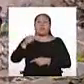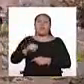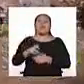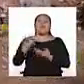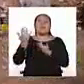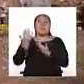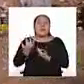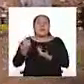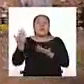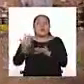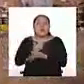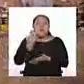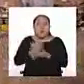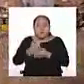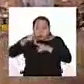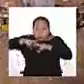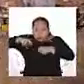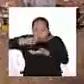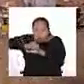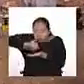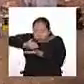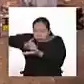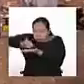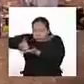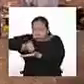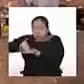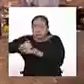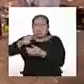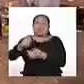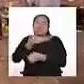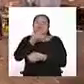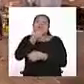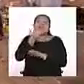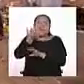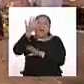excavaciones que arrojen luces acerca del periodo formativo.